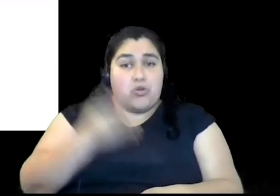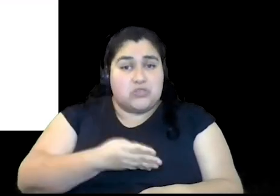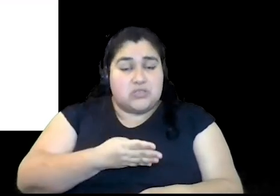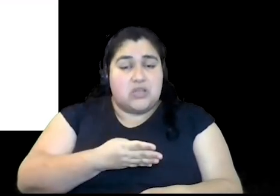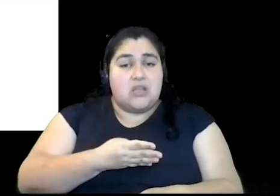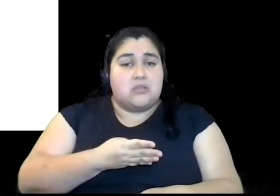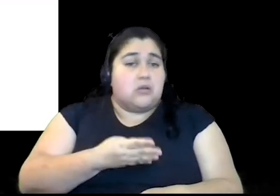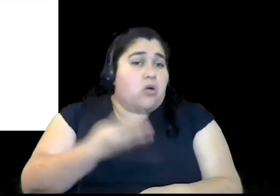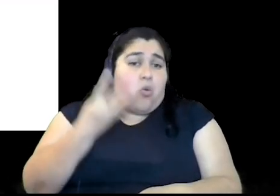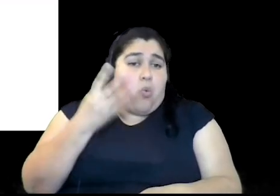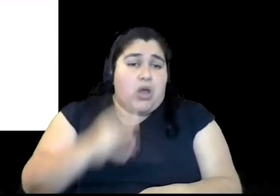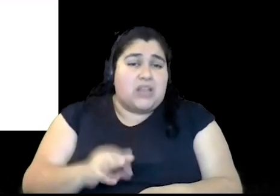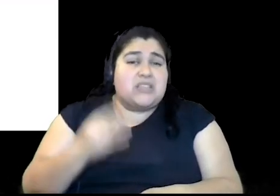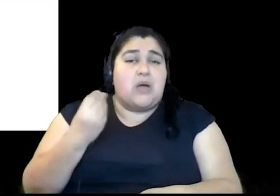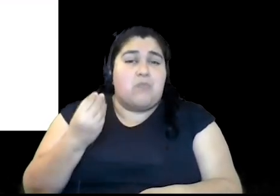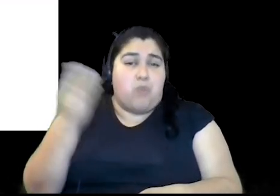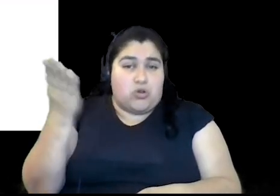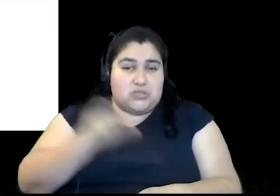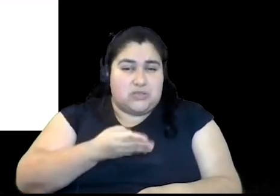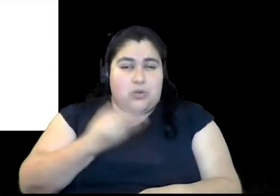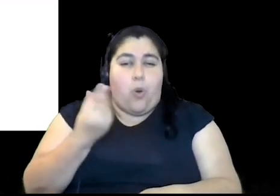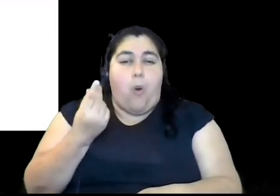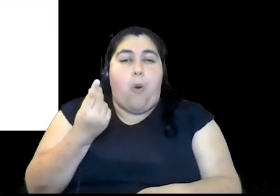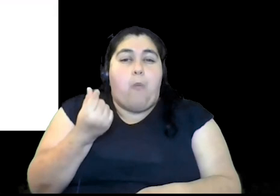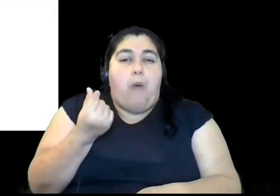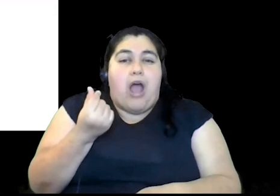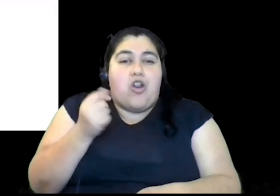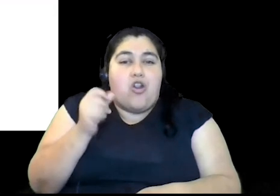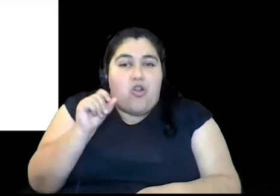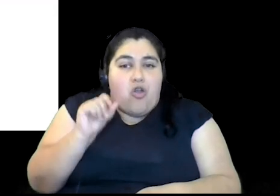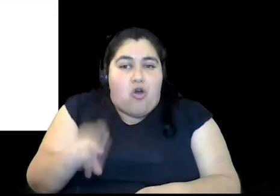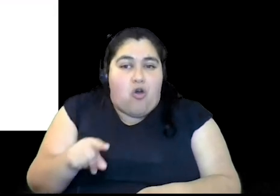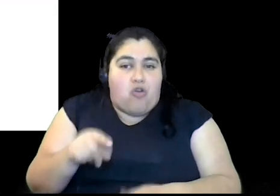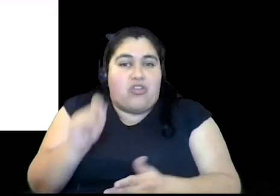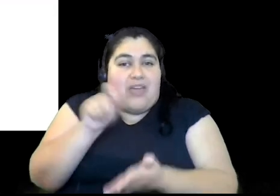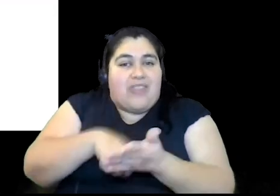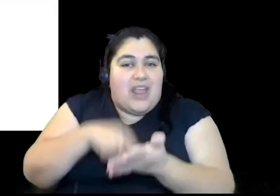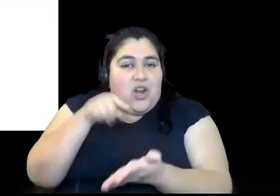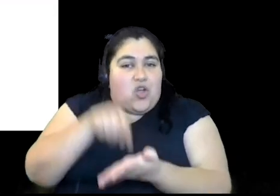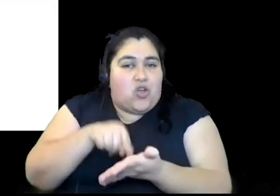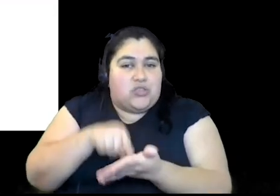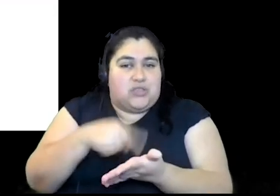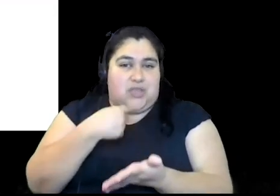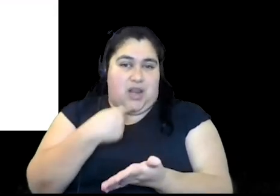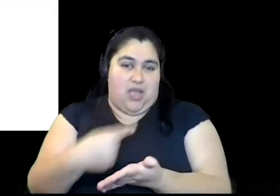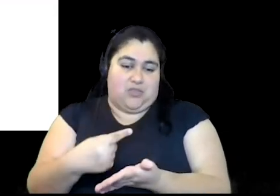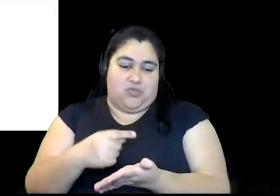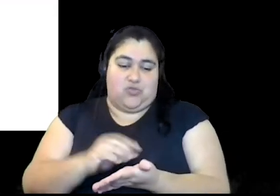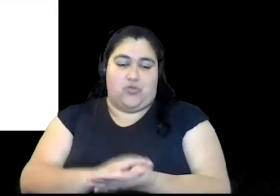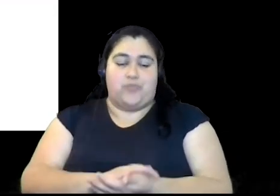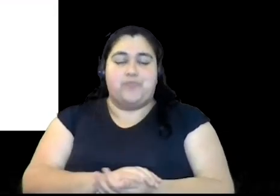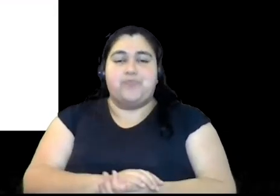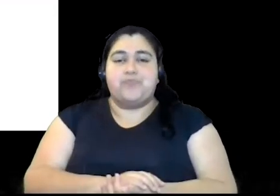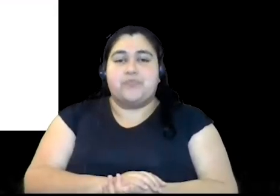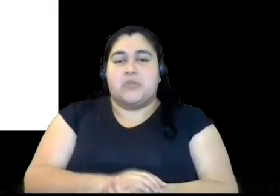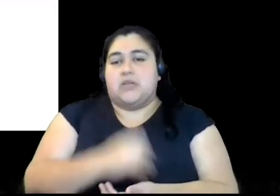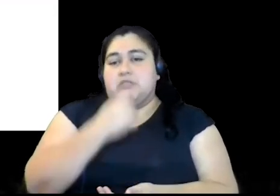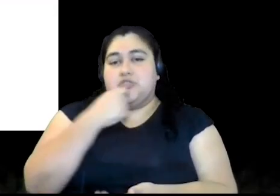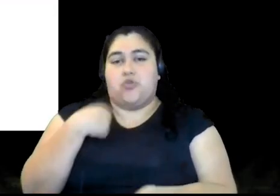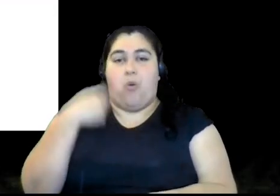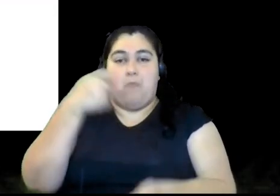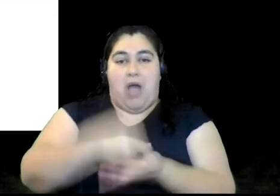es 40% del valor locativo que está en el contrato. Es decir, que si yo